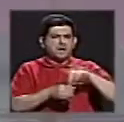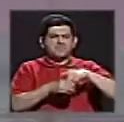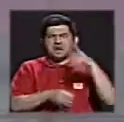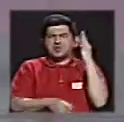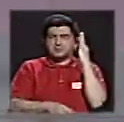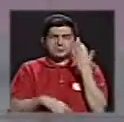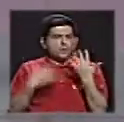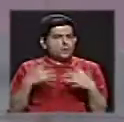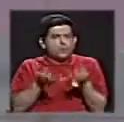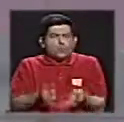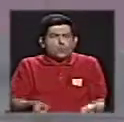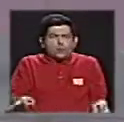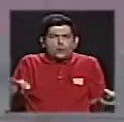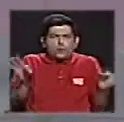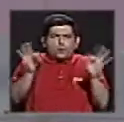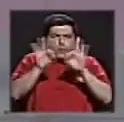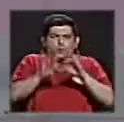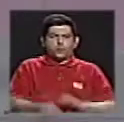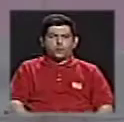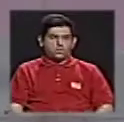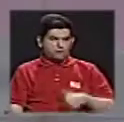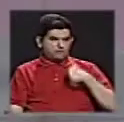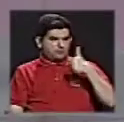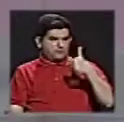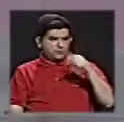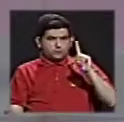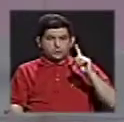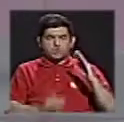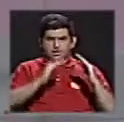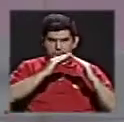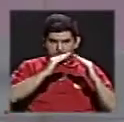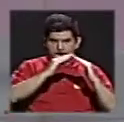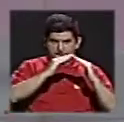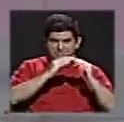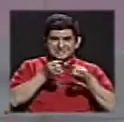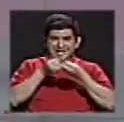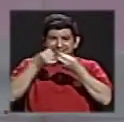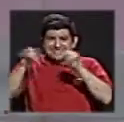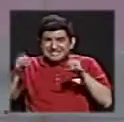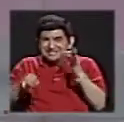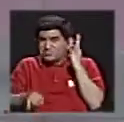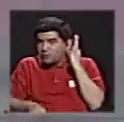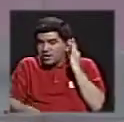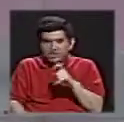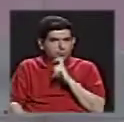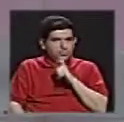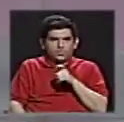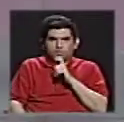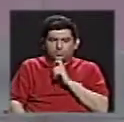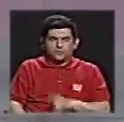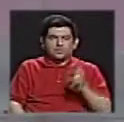mujer es sumamente importante y el triunfo de un hogar sin la mujer es difícil.